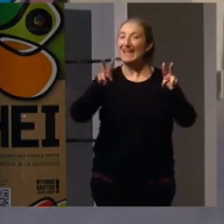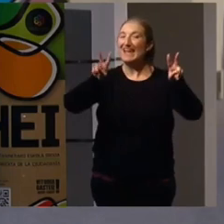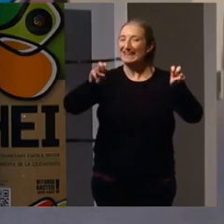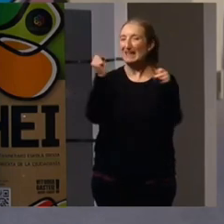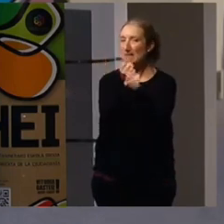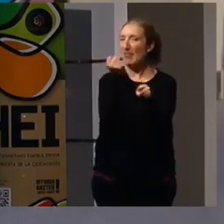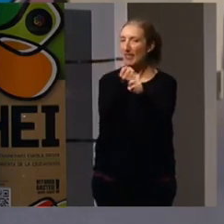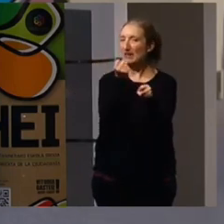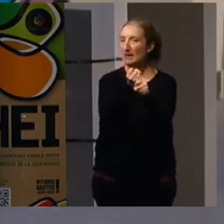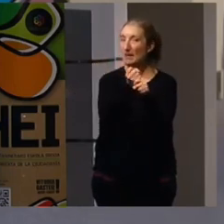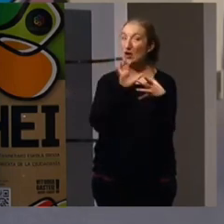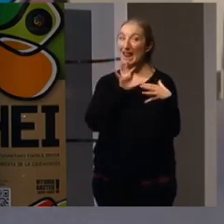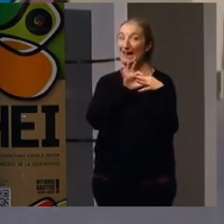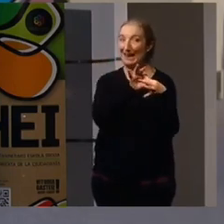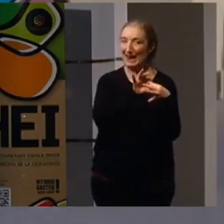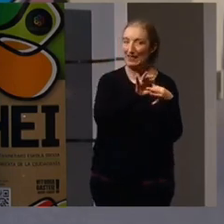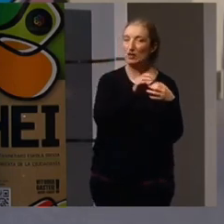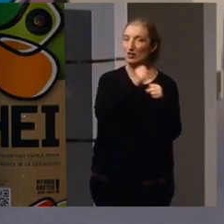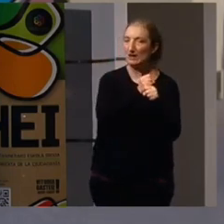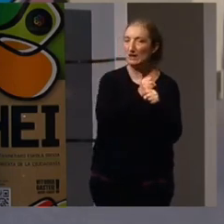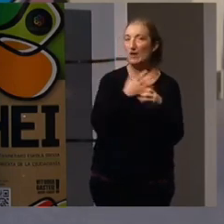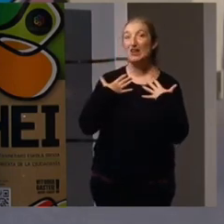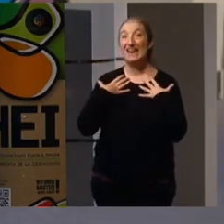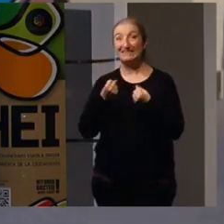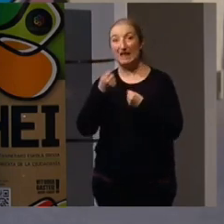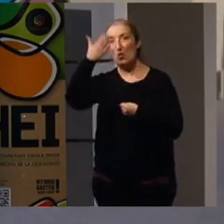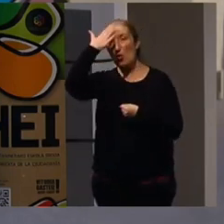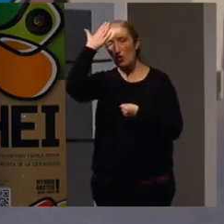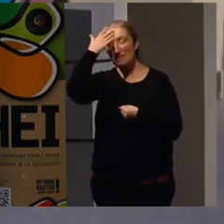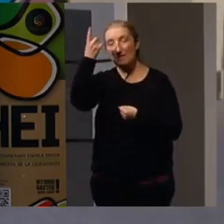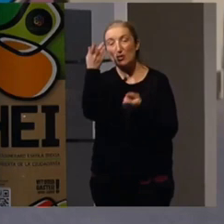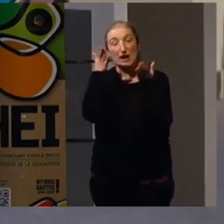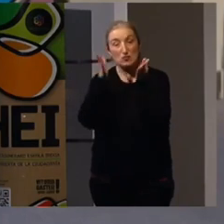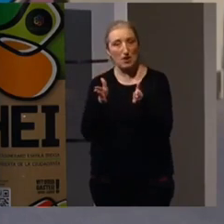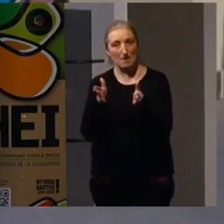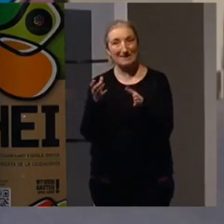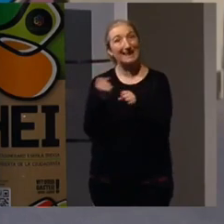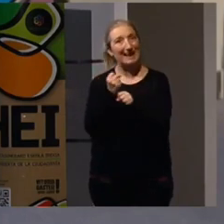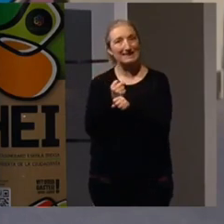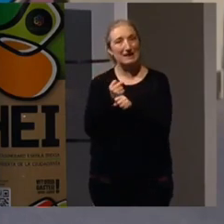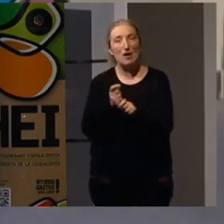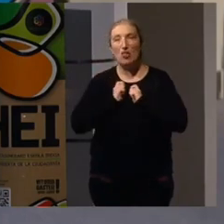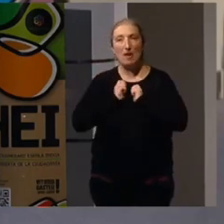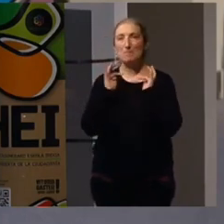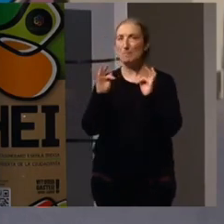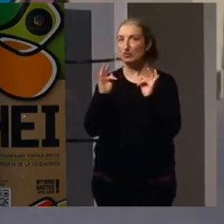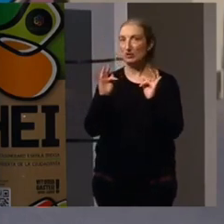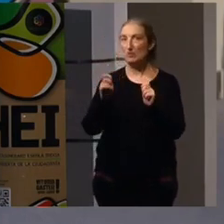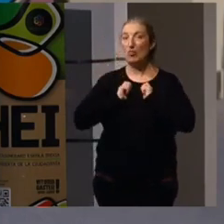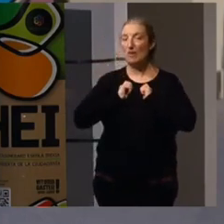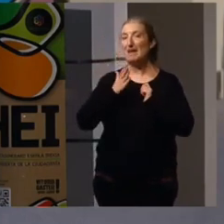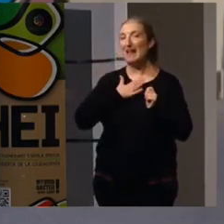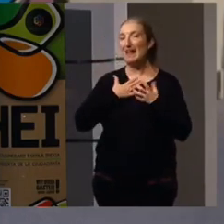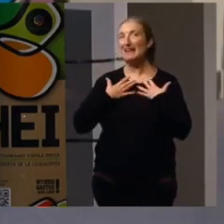tema del trabajo y la relación entre el trabajo y la salud mental es un tema súper interesante porque hay una parte en la que el trabajo puede ser algo beneficioso para la salud